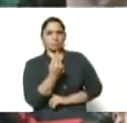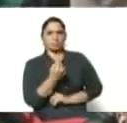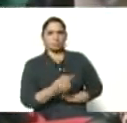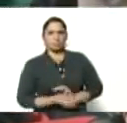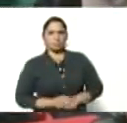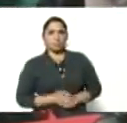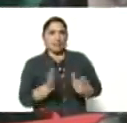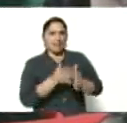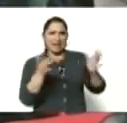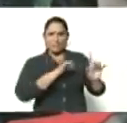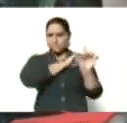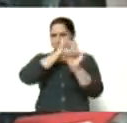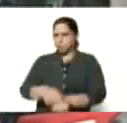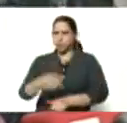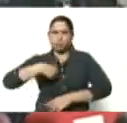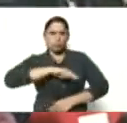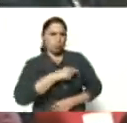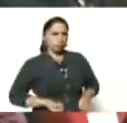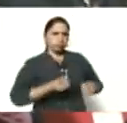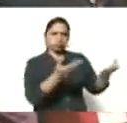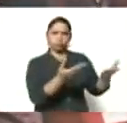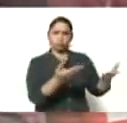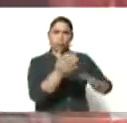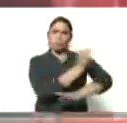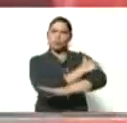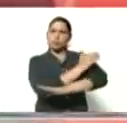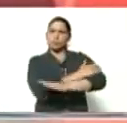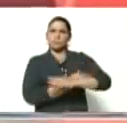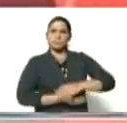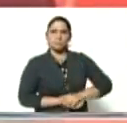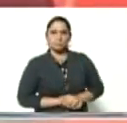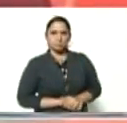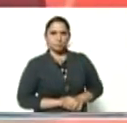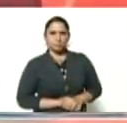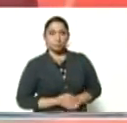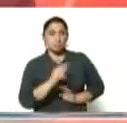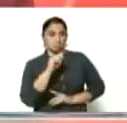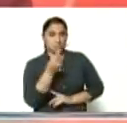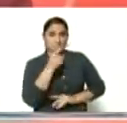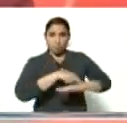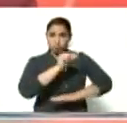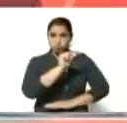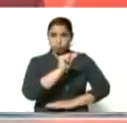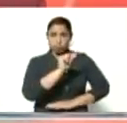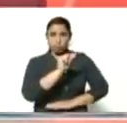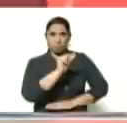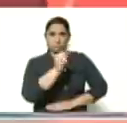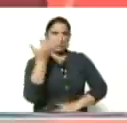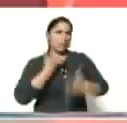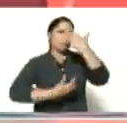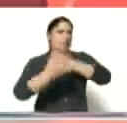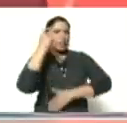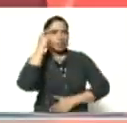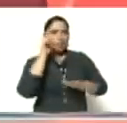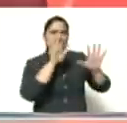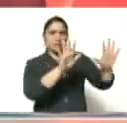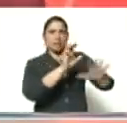la primera gran derrota que le dimos a ellos fue desde el primer momento, aquel día